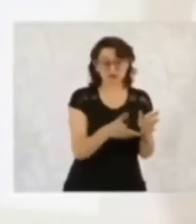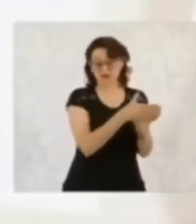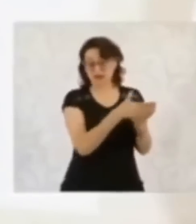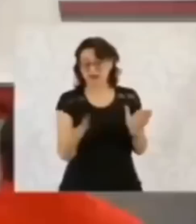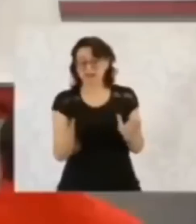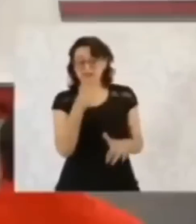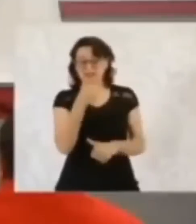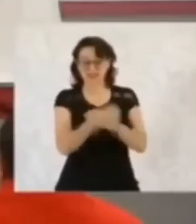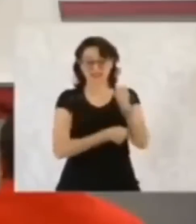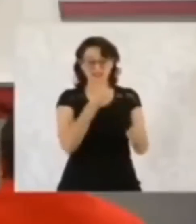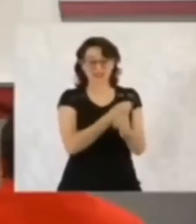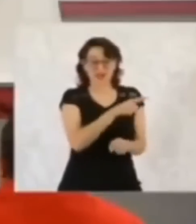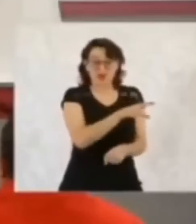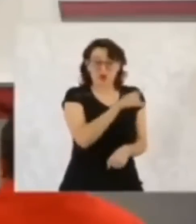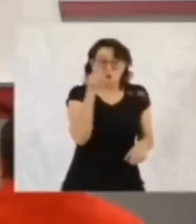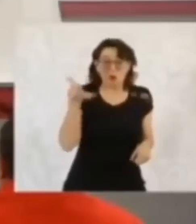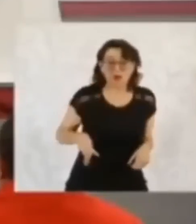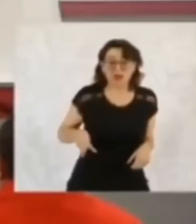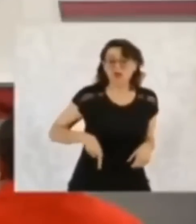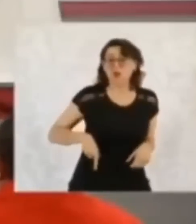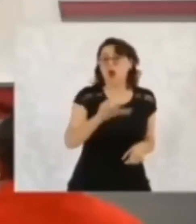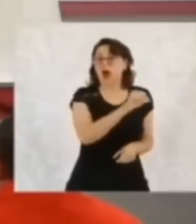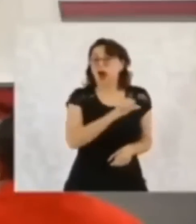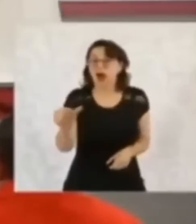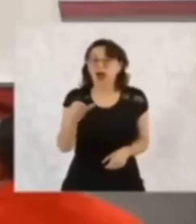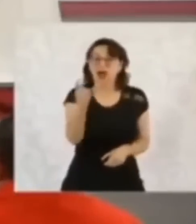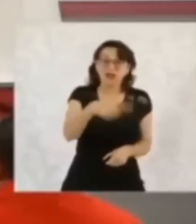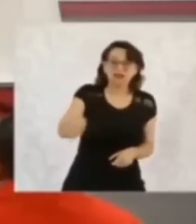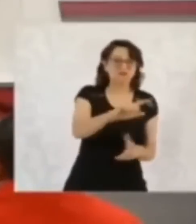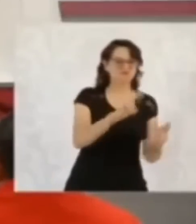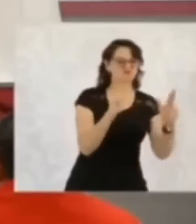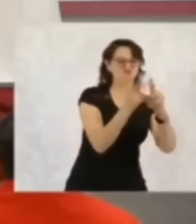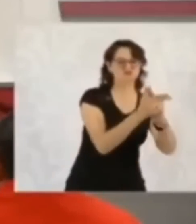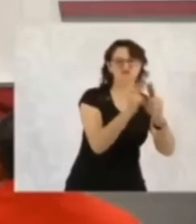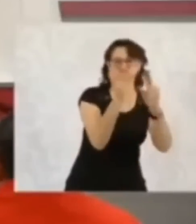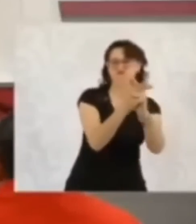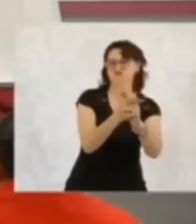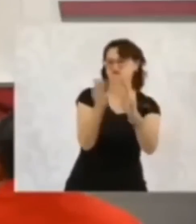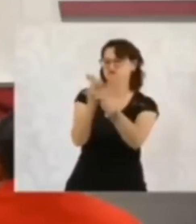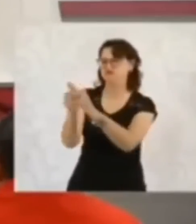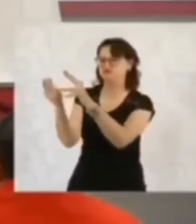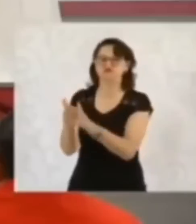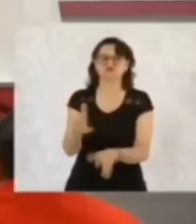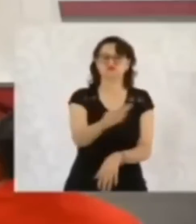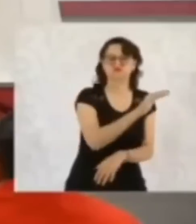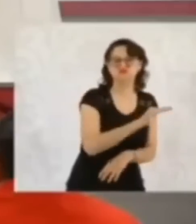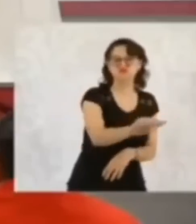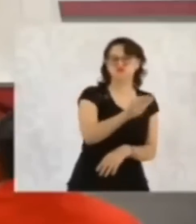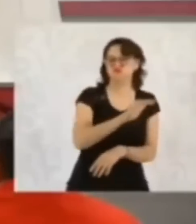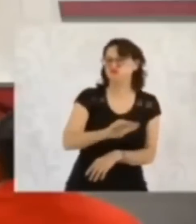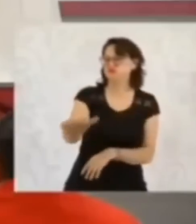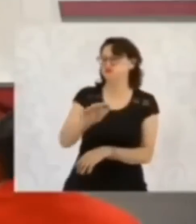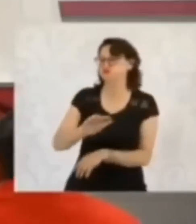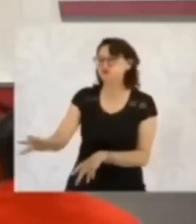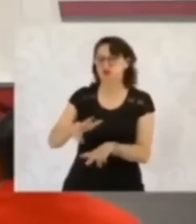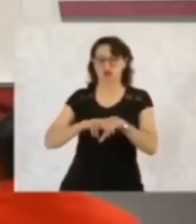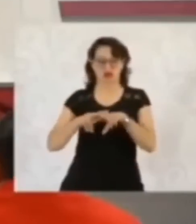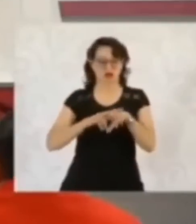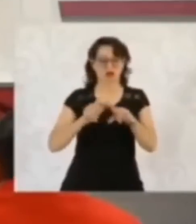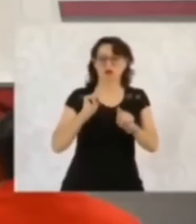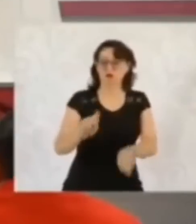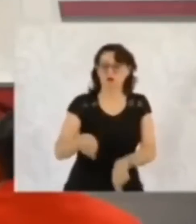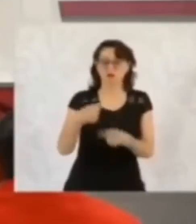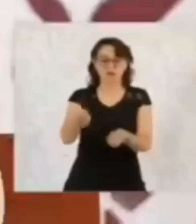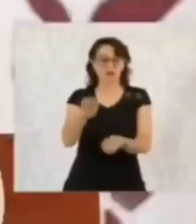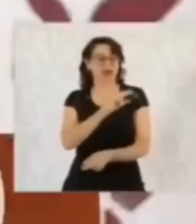y que nunca fueron aclaradas, más la privatización de los ferrocarriles. Quiso privatizar toda